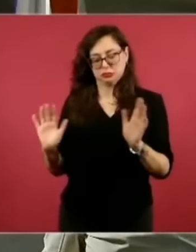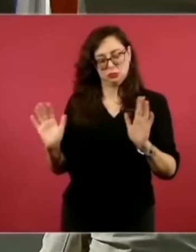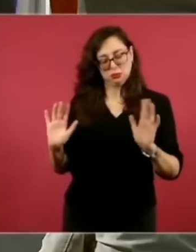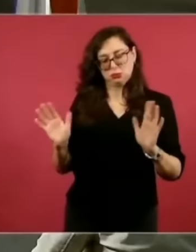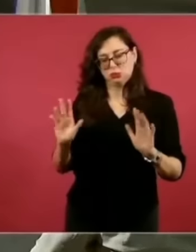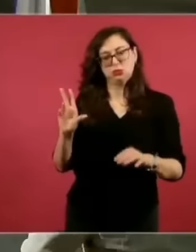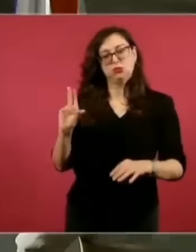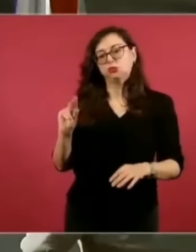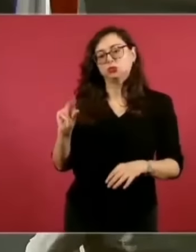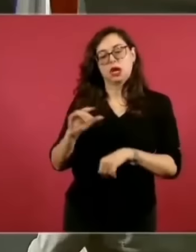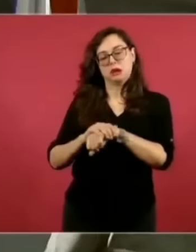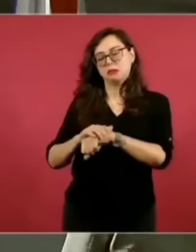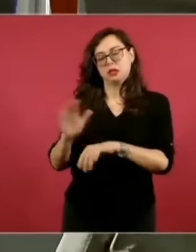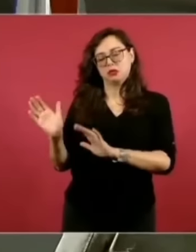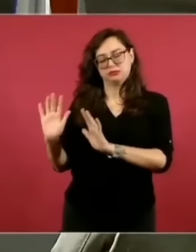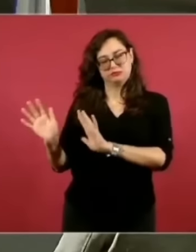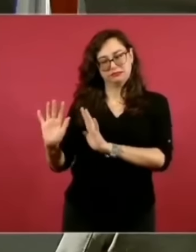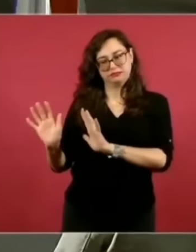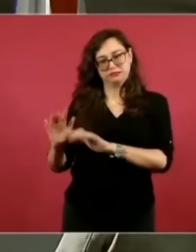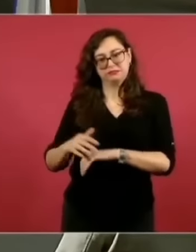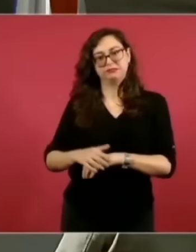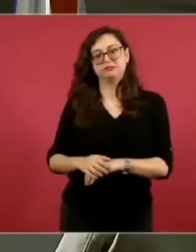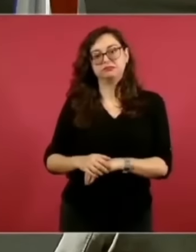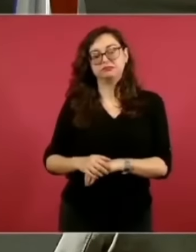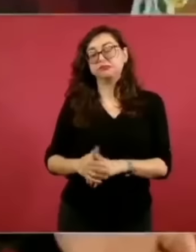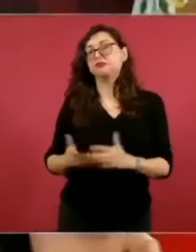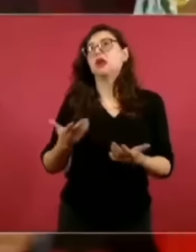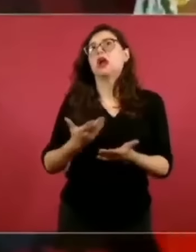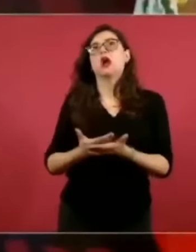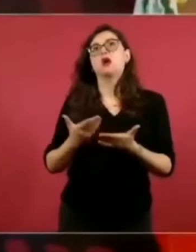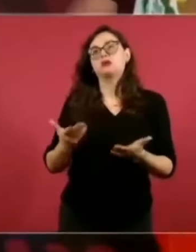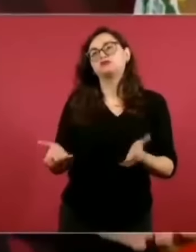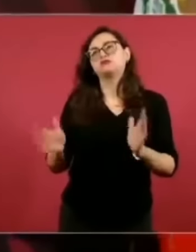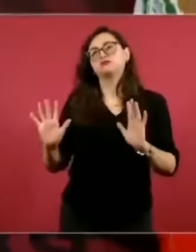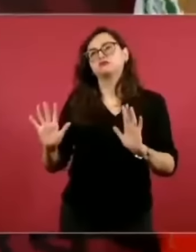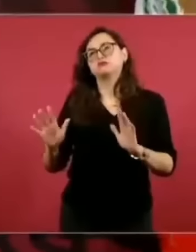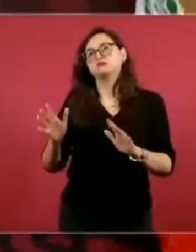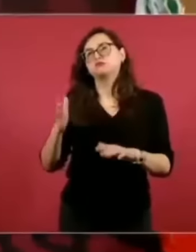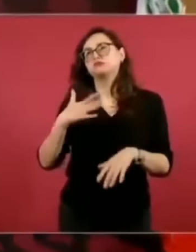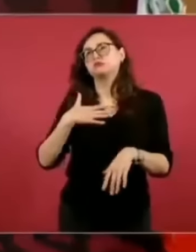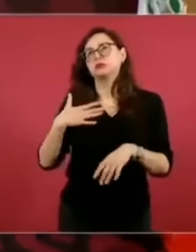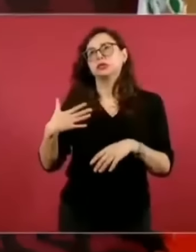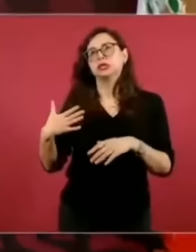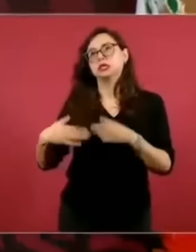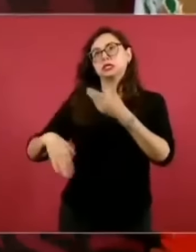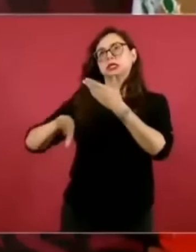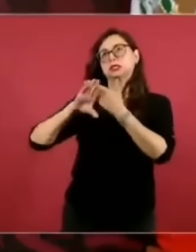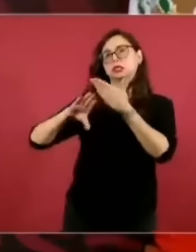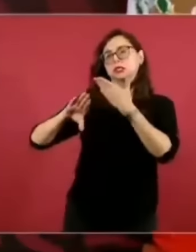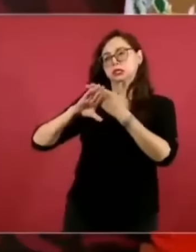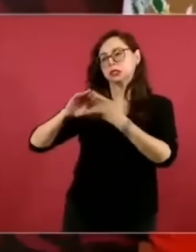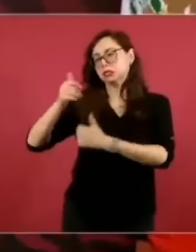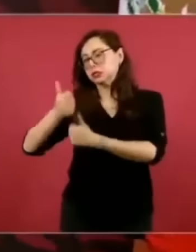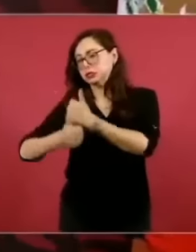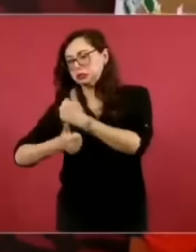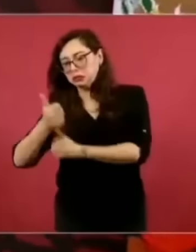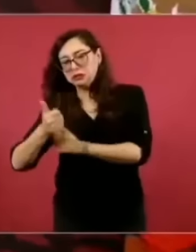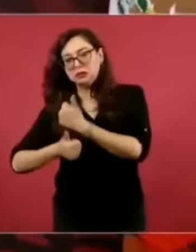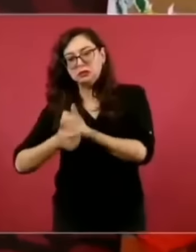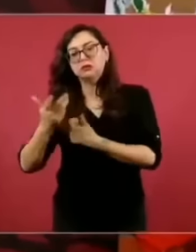ya no voy a llamarle amigo. Entonces, ¿cómo le voy a decir adversario? Claro que es mi adversario. Y claro que él tomó